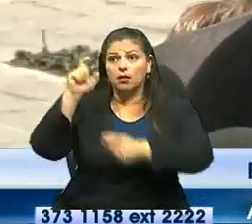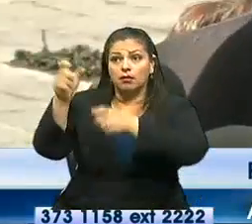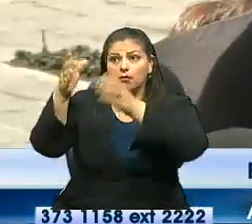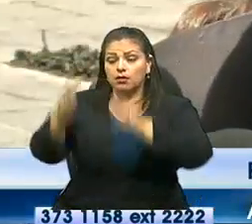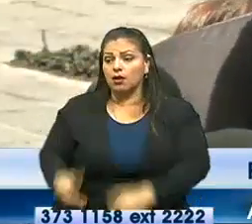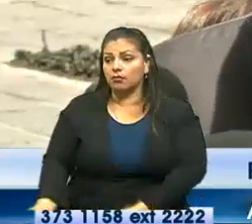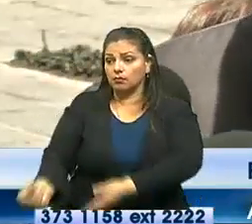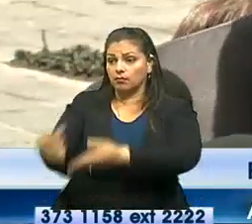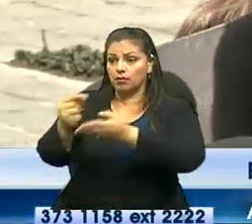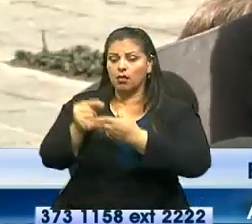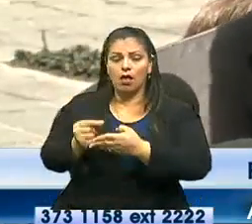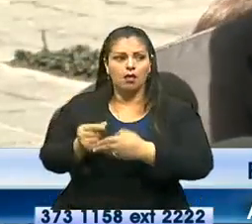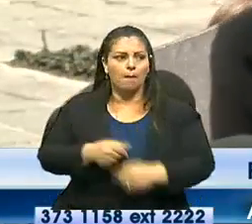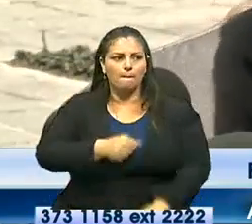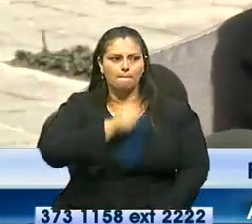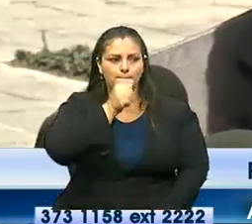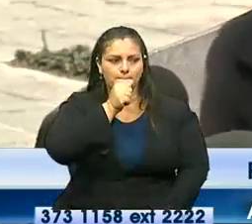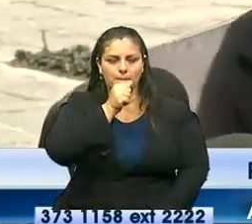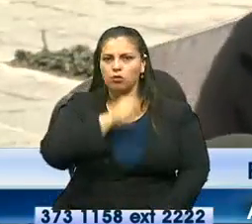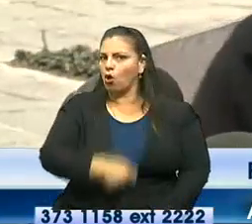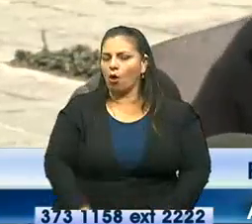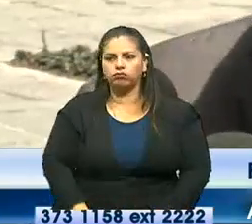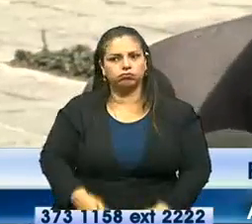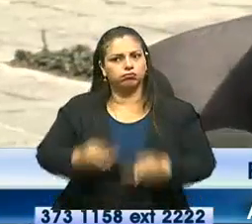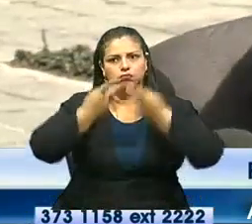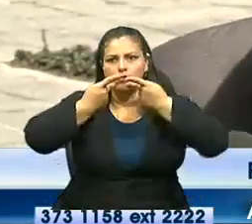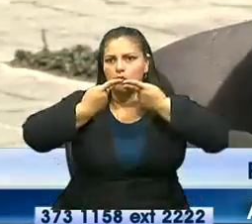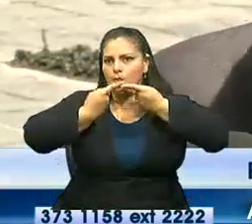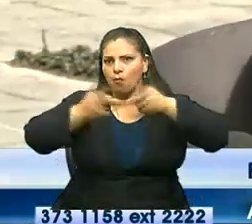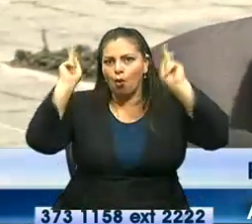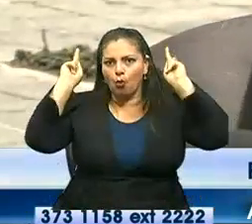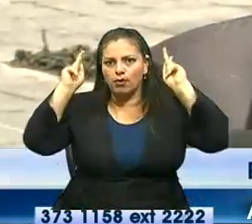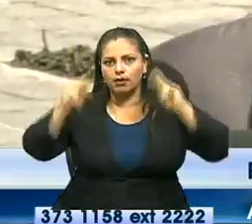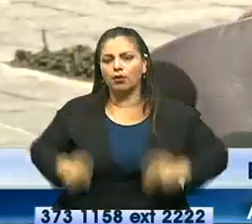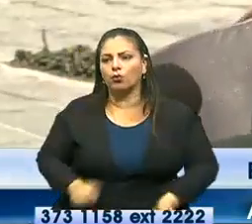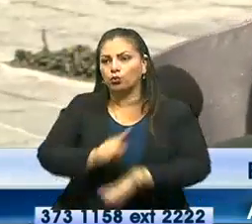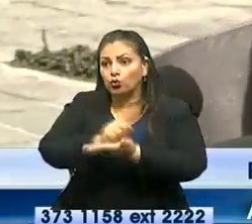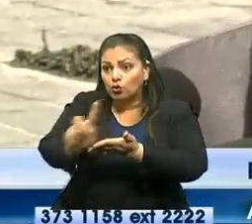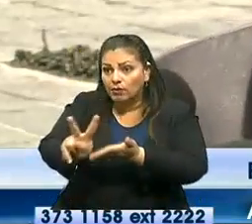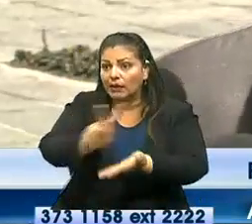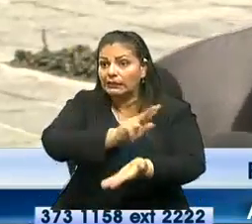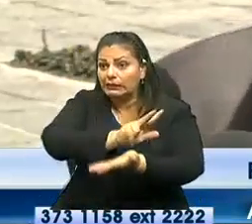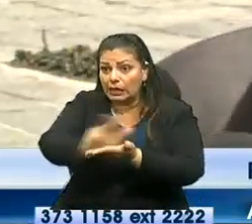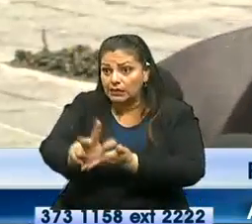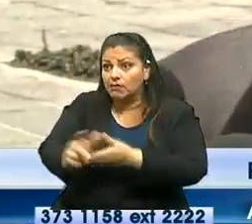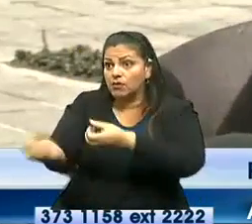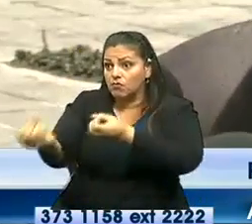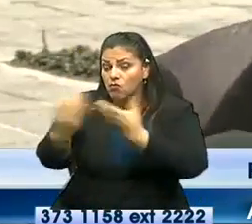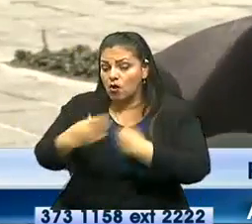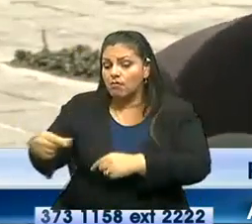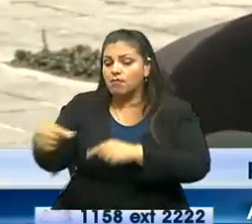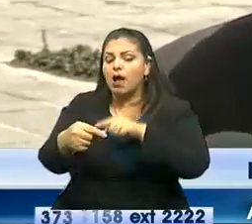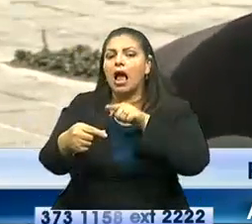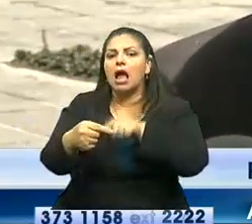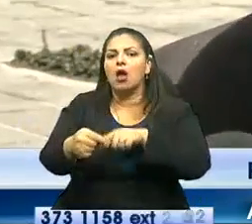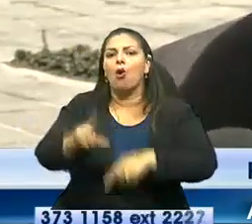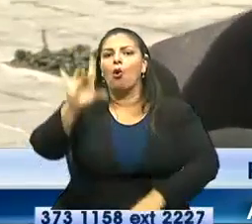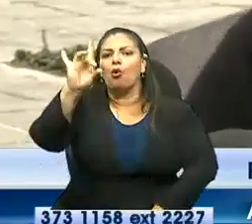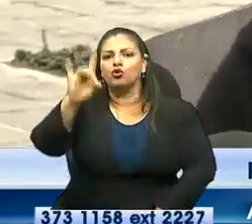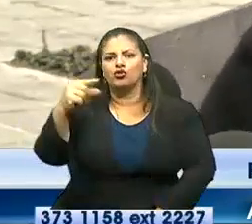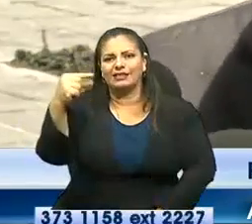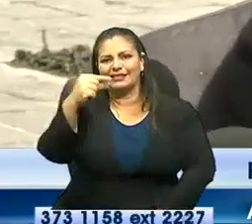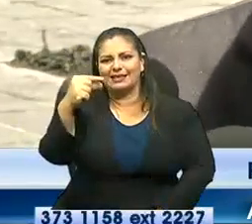público. Sin embargo, el fiscal, cuando en 2 o 3 semanas nos haga conocer el contenido de 8 gigas de información, que es